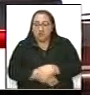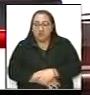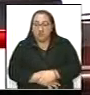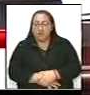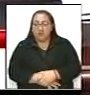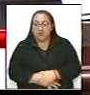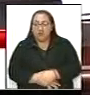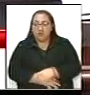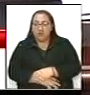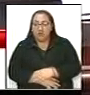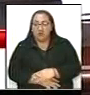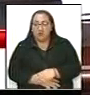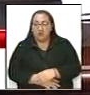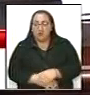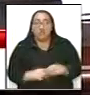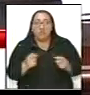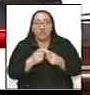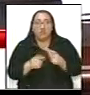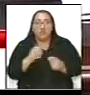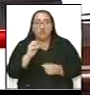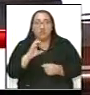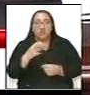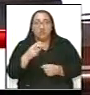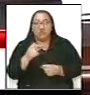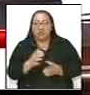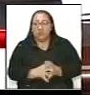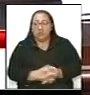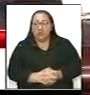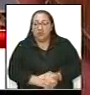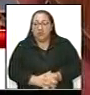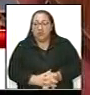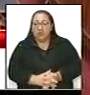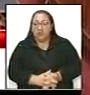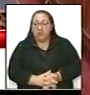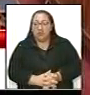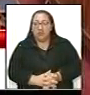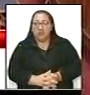Gracias, congresista. Tiene la palabra el congresista Ochoa.